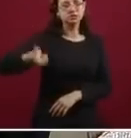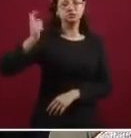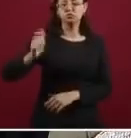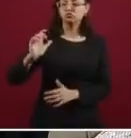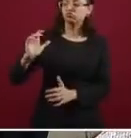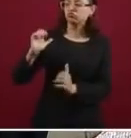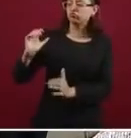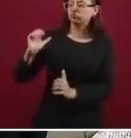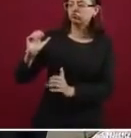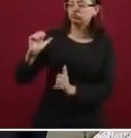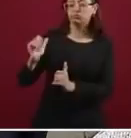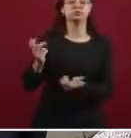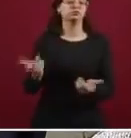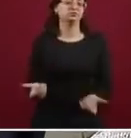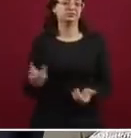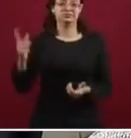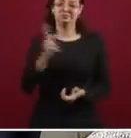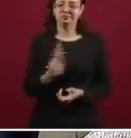desde luego los trabajadores